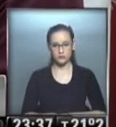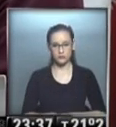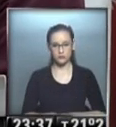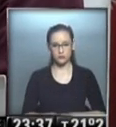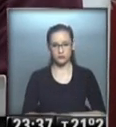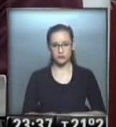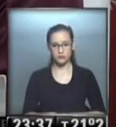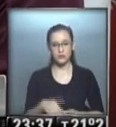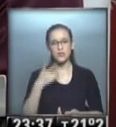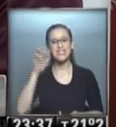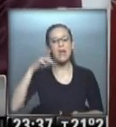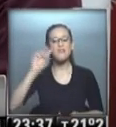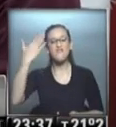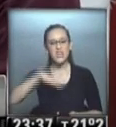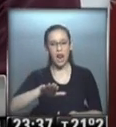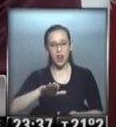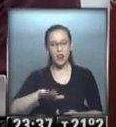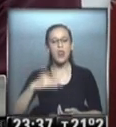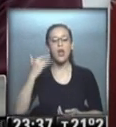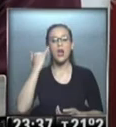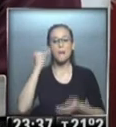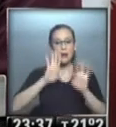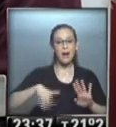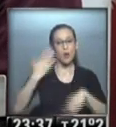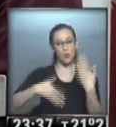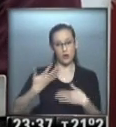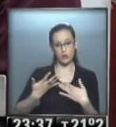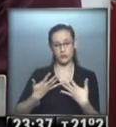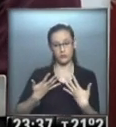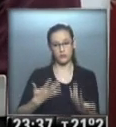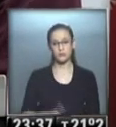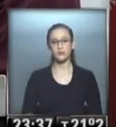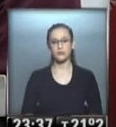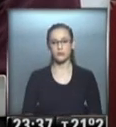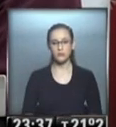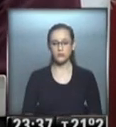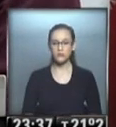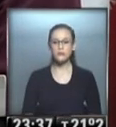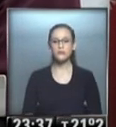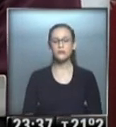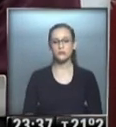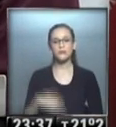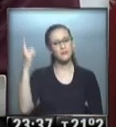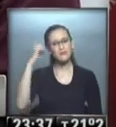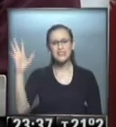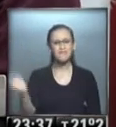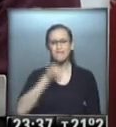la semifinal y preparamos para jugarlo. No pensamos más allá de eso. Sabemos que es muy